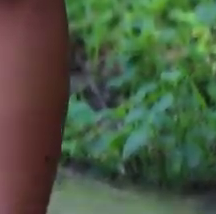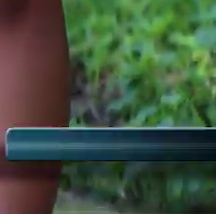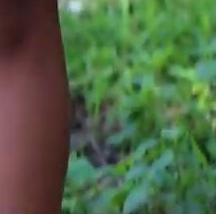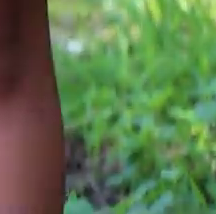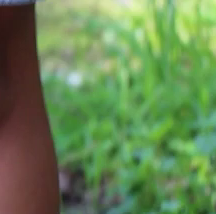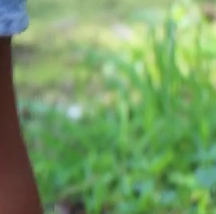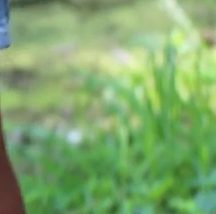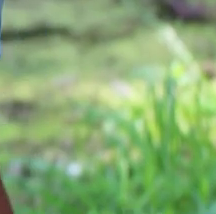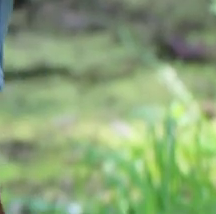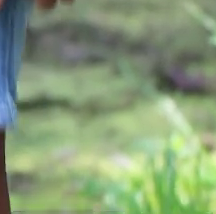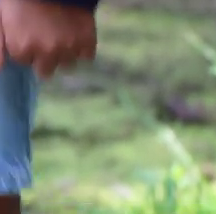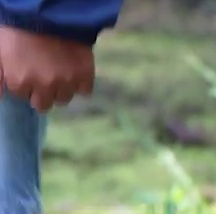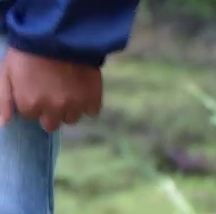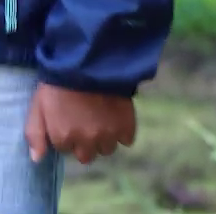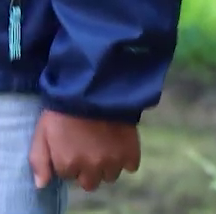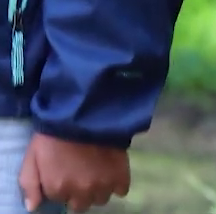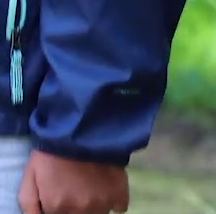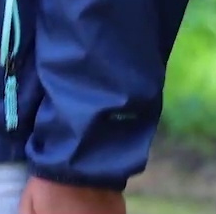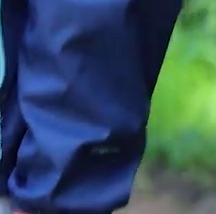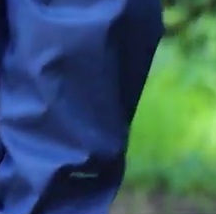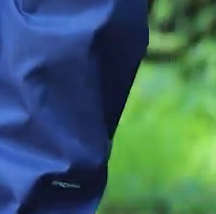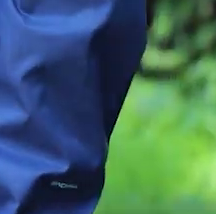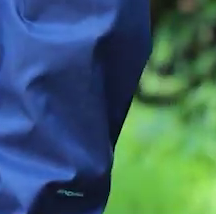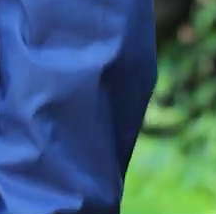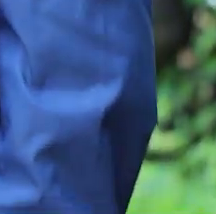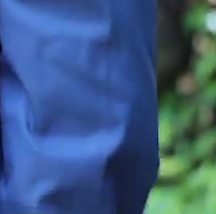Bien. Muy bien.